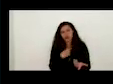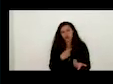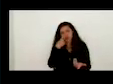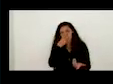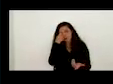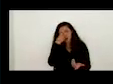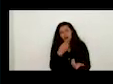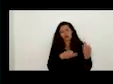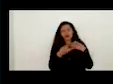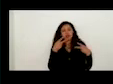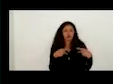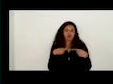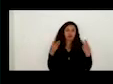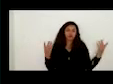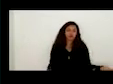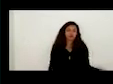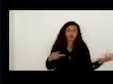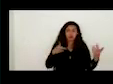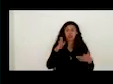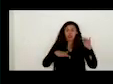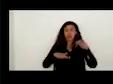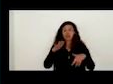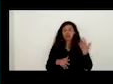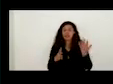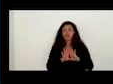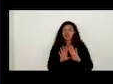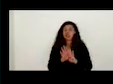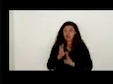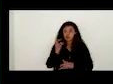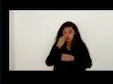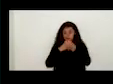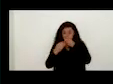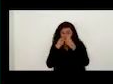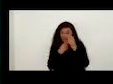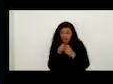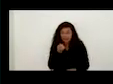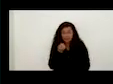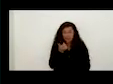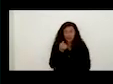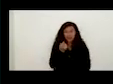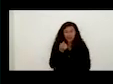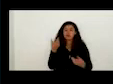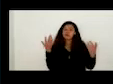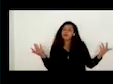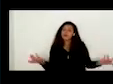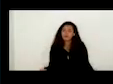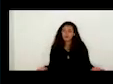personas. Sin embargo, a veces nos quedamos muy pobres en el consumo de estos alimentos y si bien nos va,